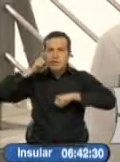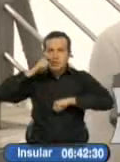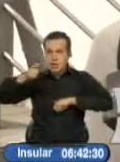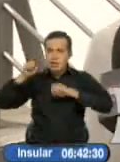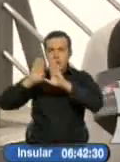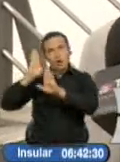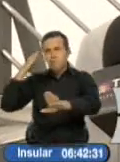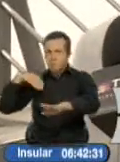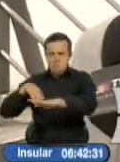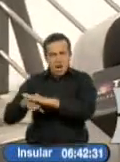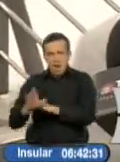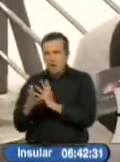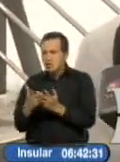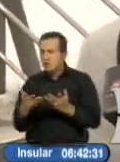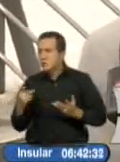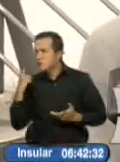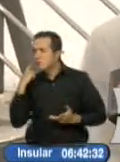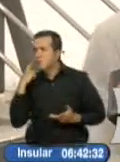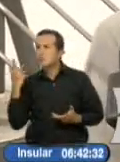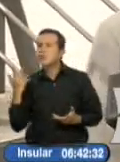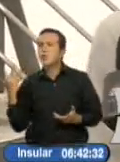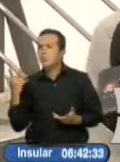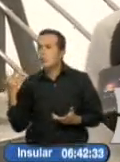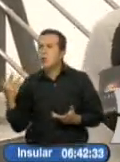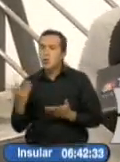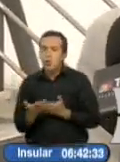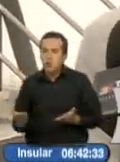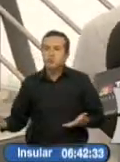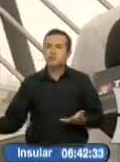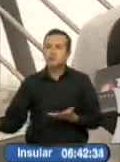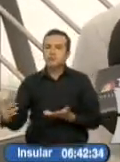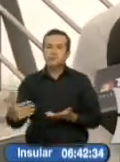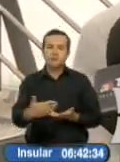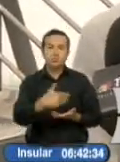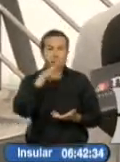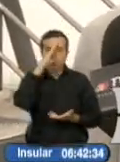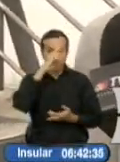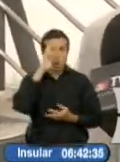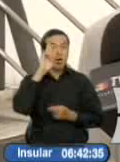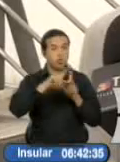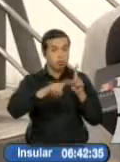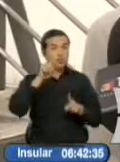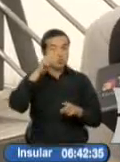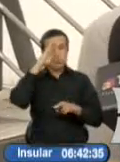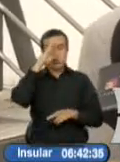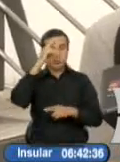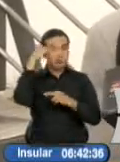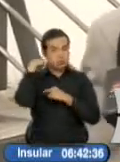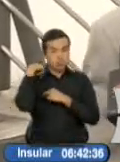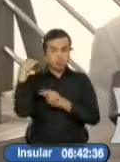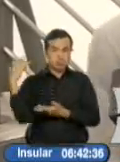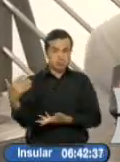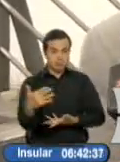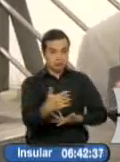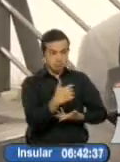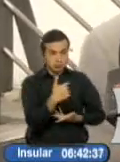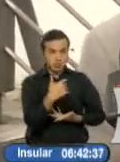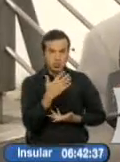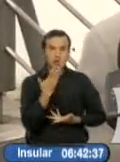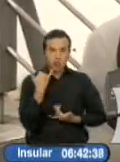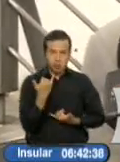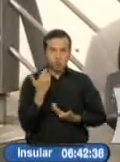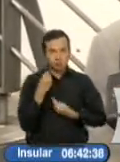fiscalía y que constaban como cadena de custodia a cargo de varios miembros policiales que vinieron, se